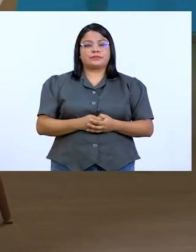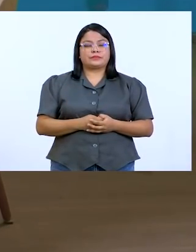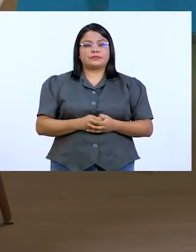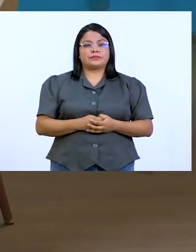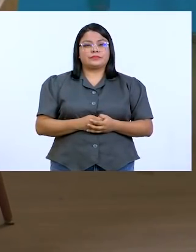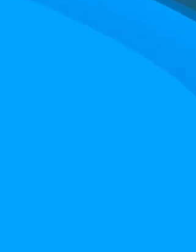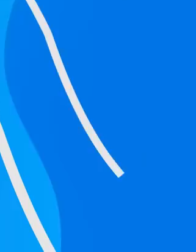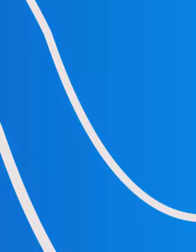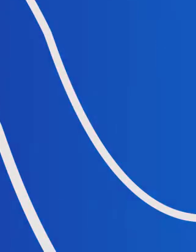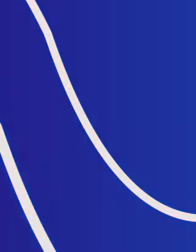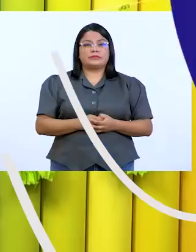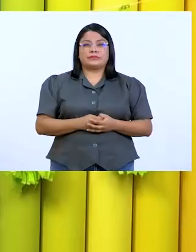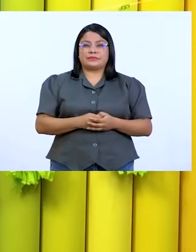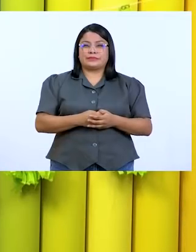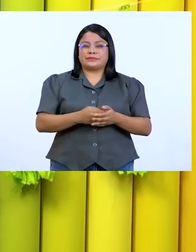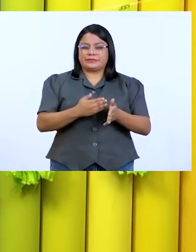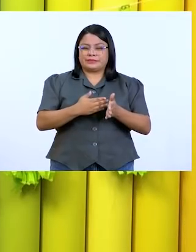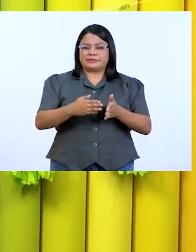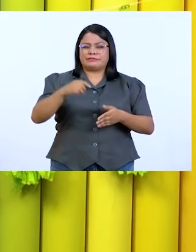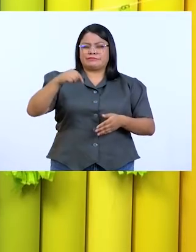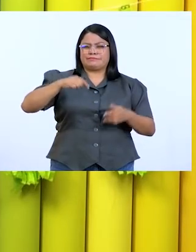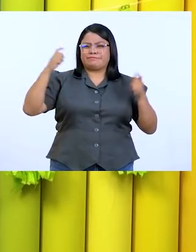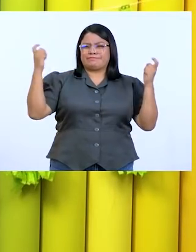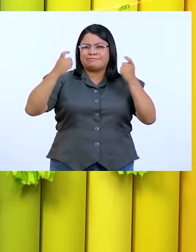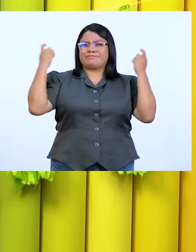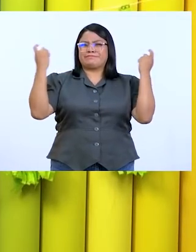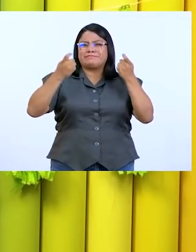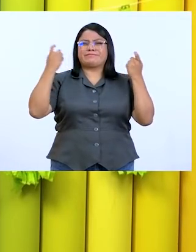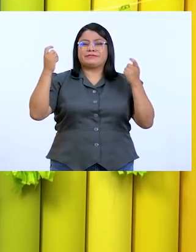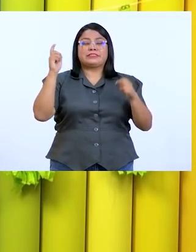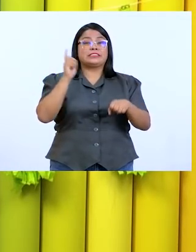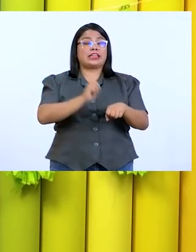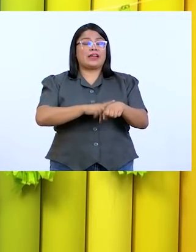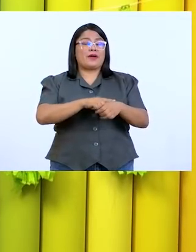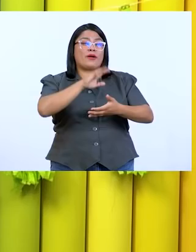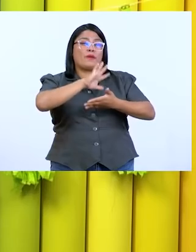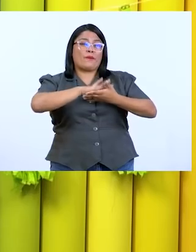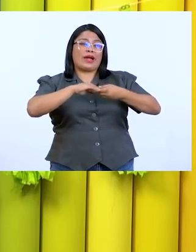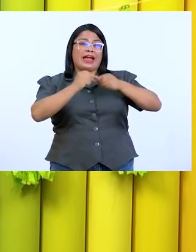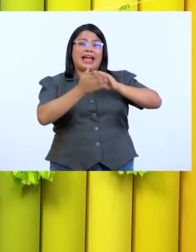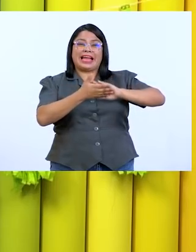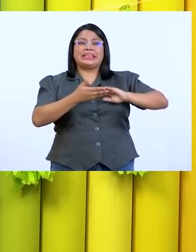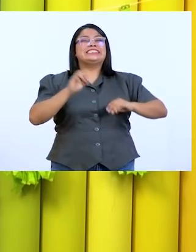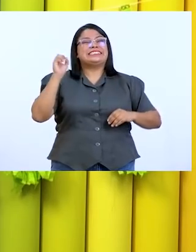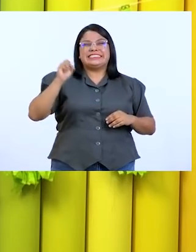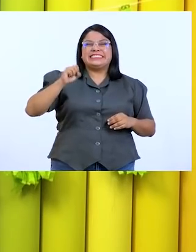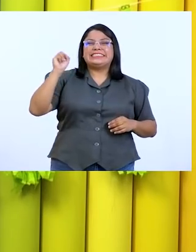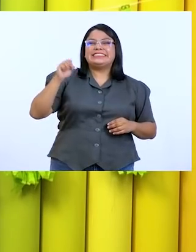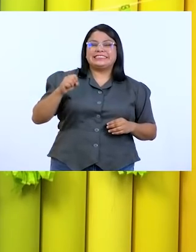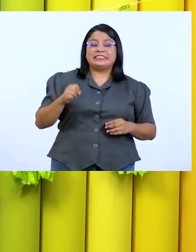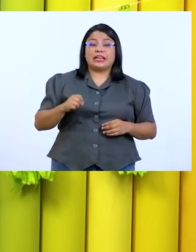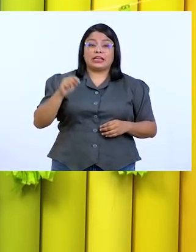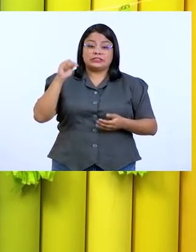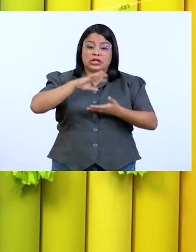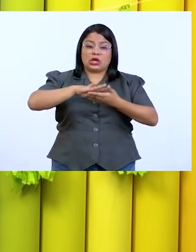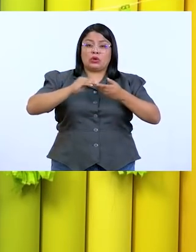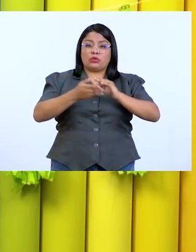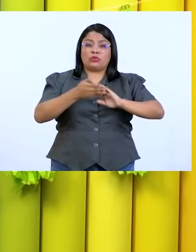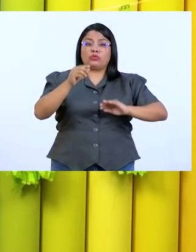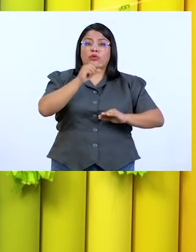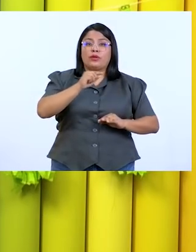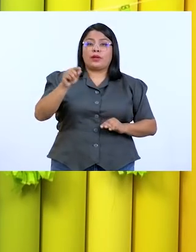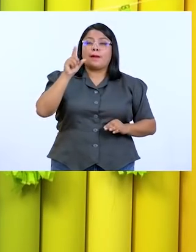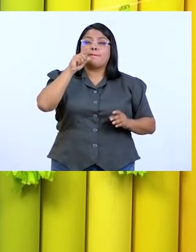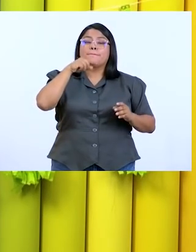veamos. Y ahora para continuar con este festival ha llegado la hora del cuento, ¿qué les parece? ¡Sí! Este cuento